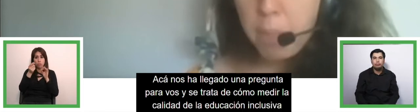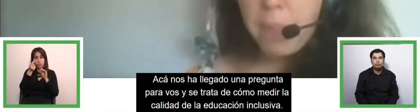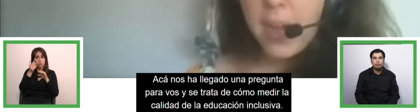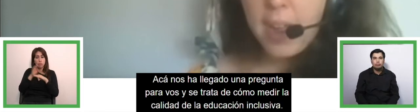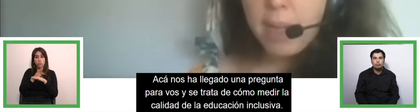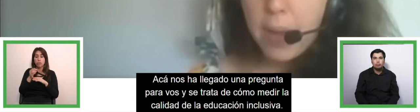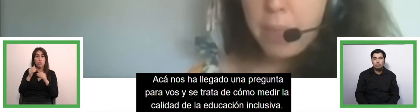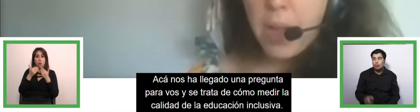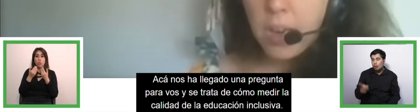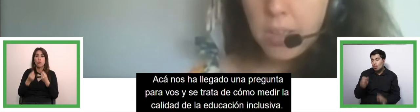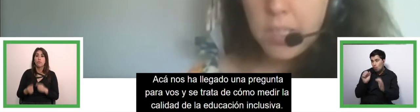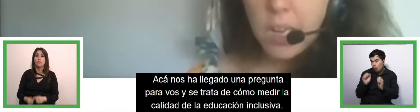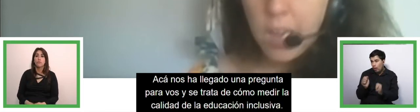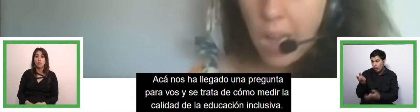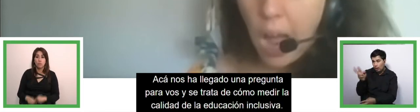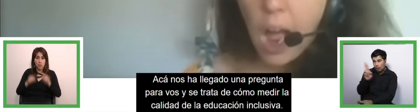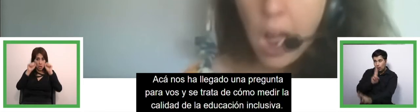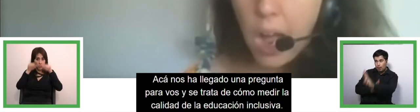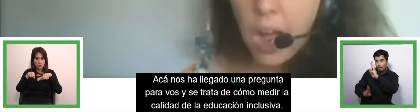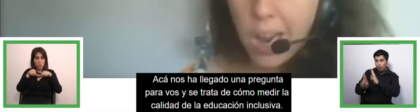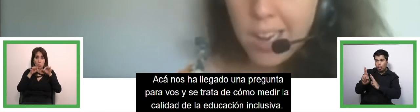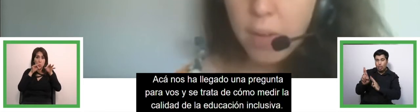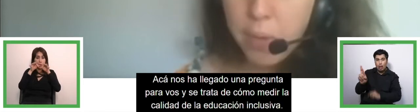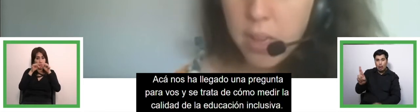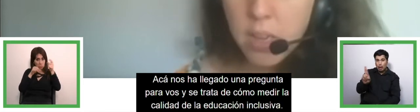Sí, bueno. Brevemente.